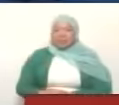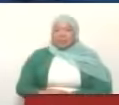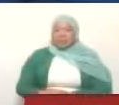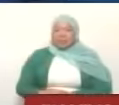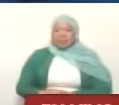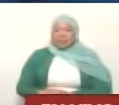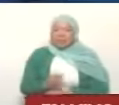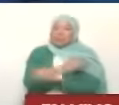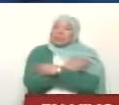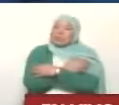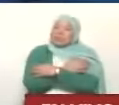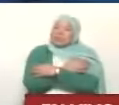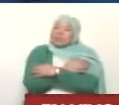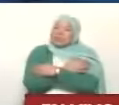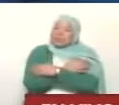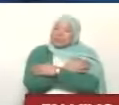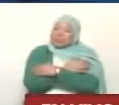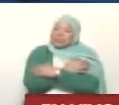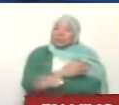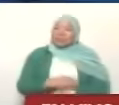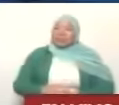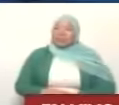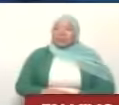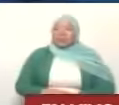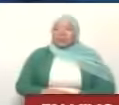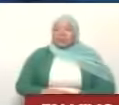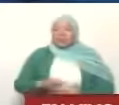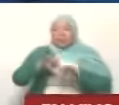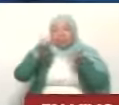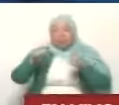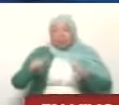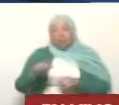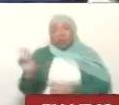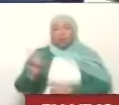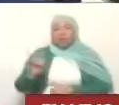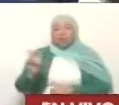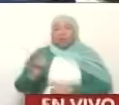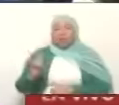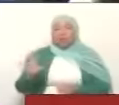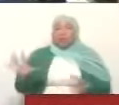Factor M, los felicito, muchachos, muchachas. Artistas de Venezuela